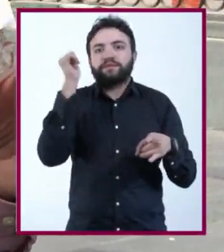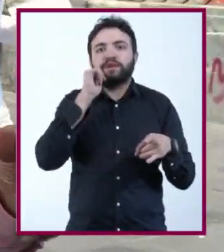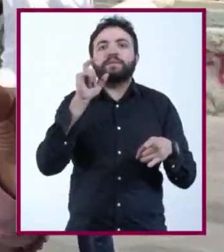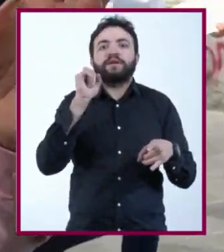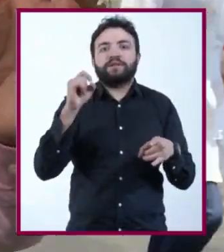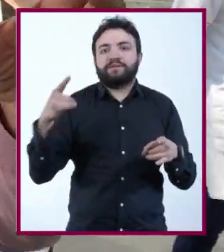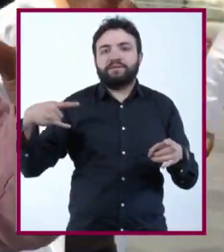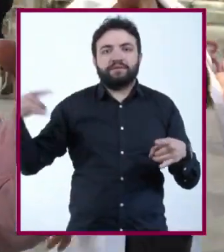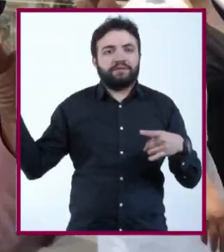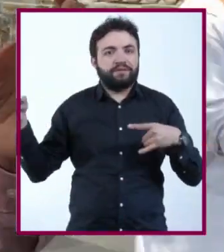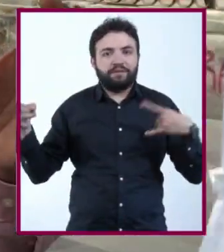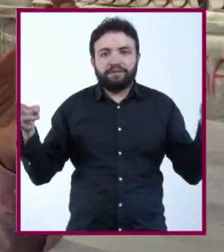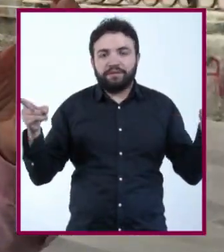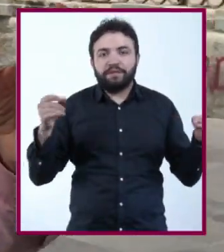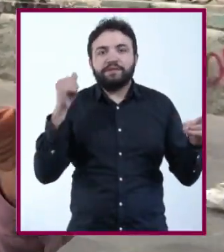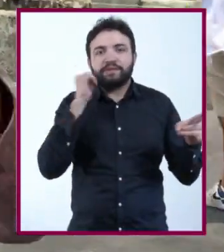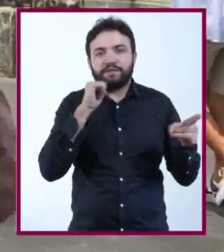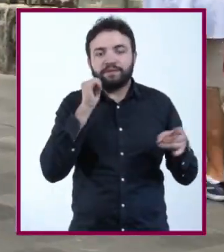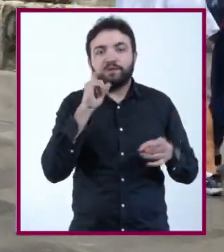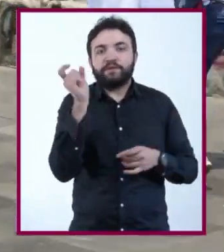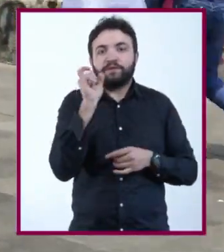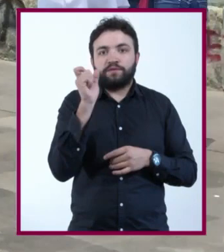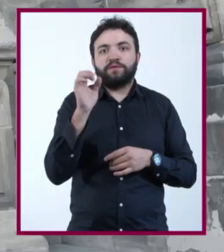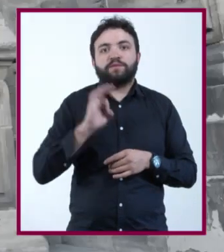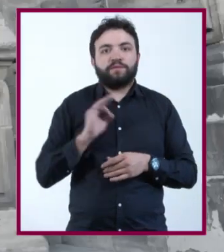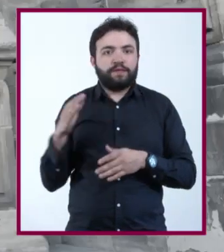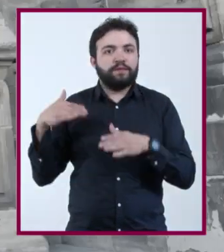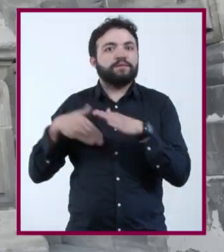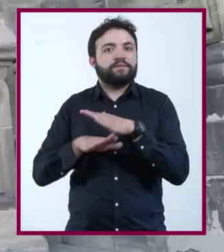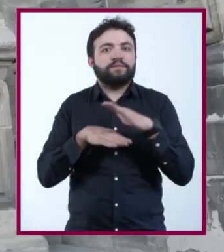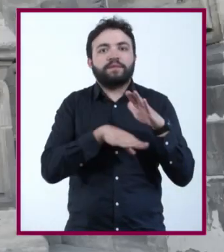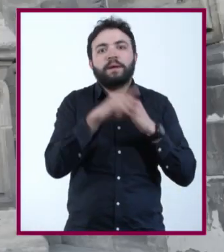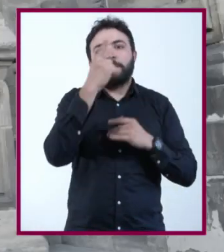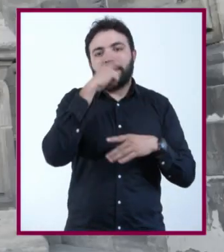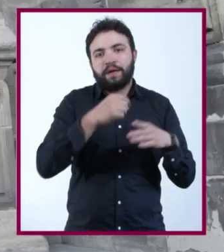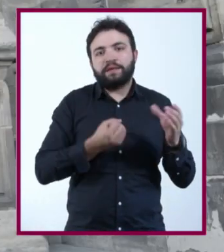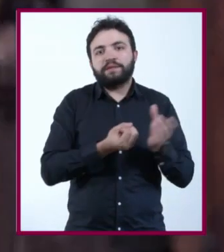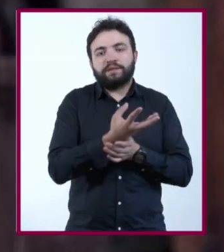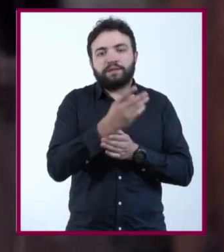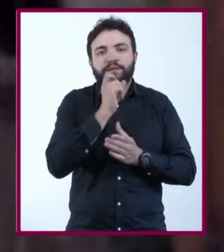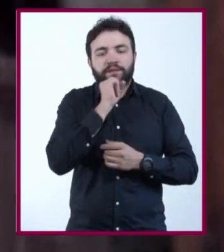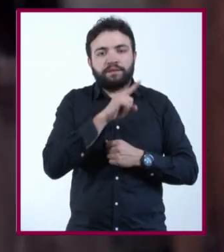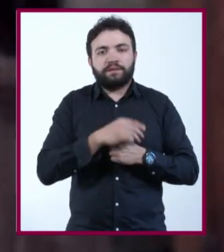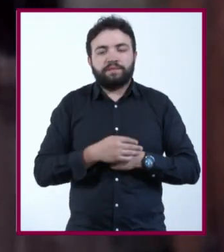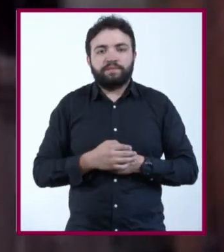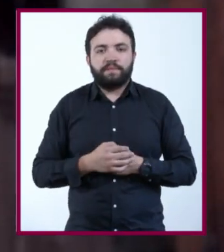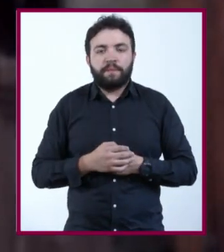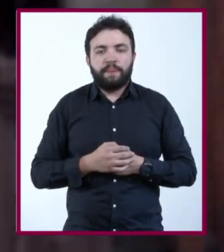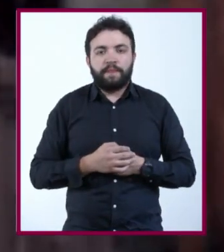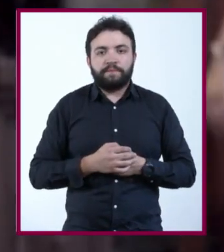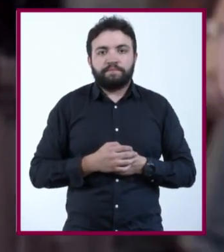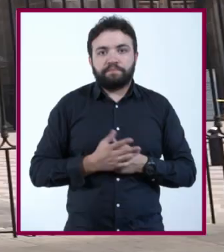las laterales, las portadas laterales, las que sirven de acceso y para salir.